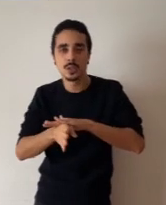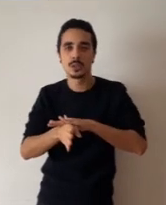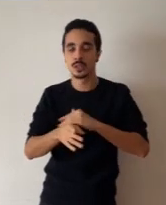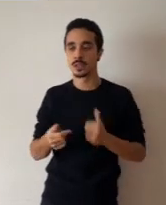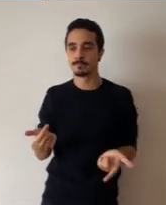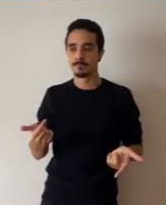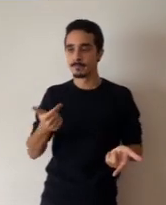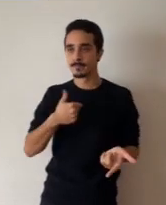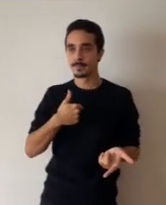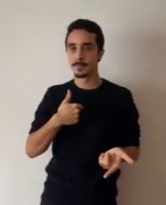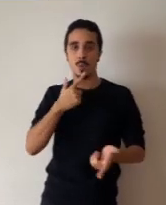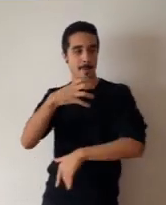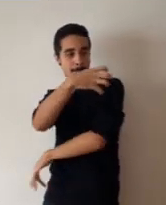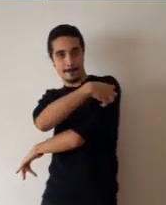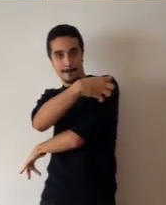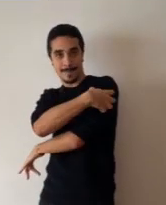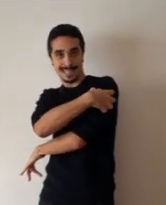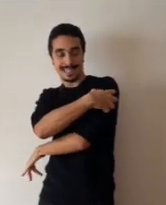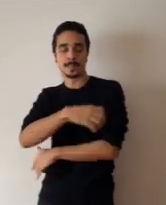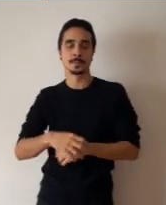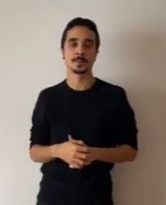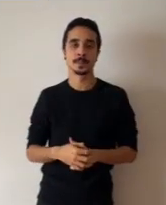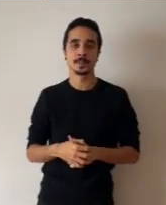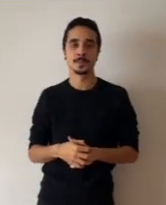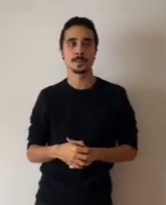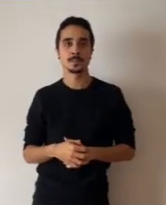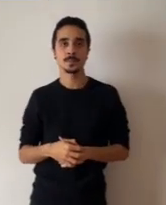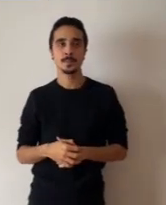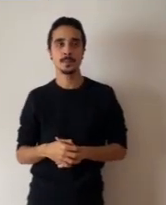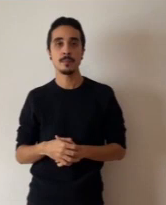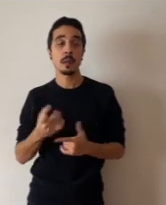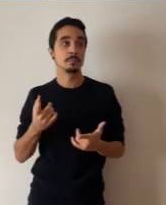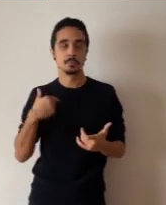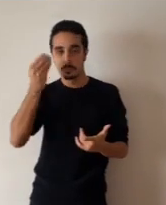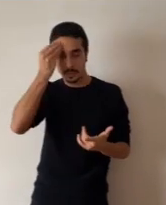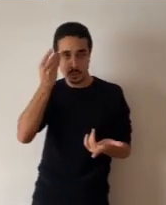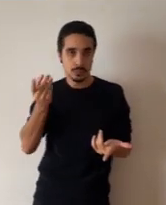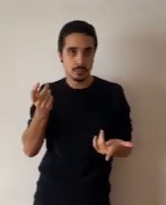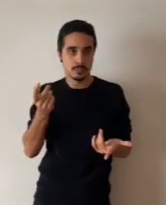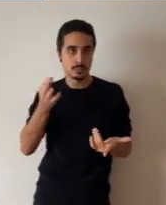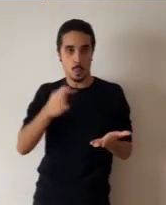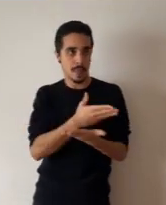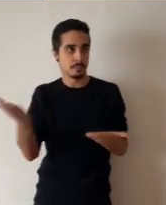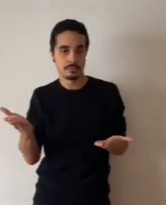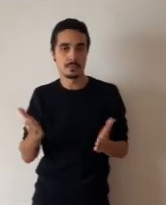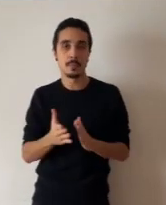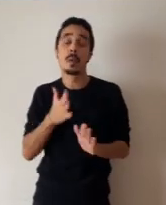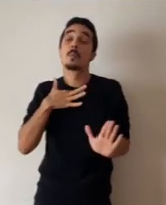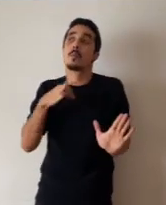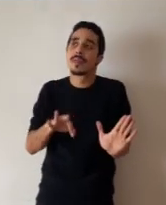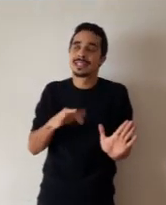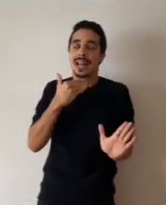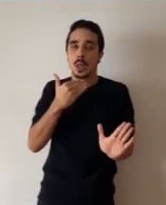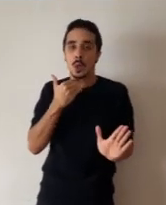Yo creo que menos que que el resto de los